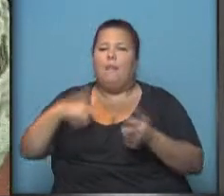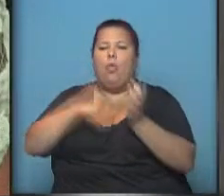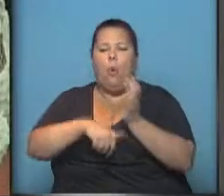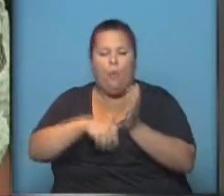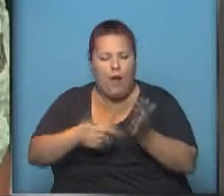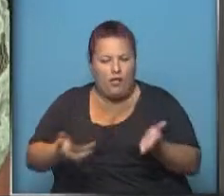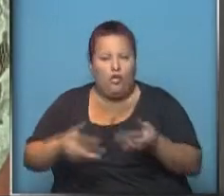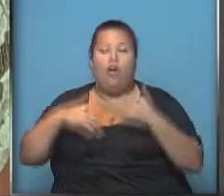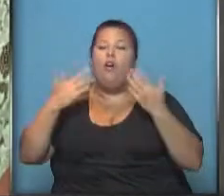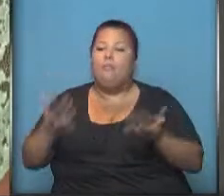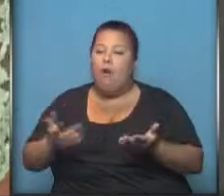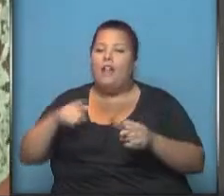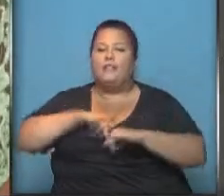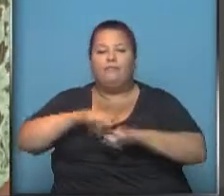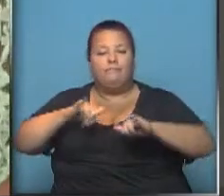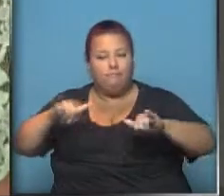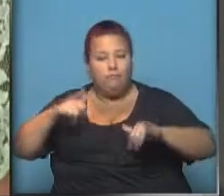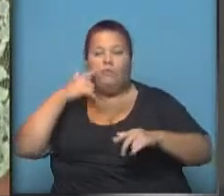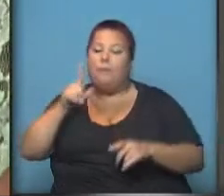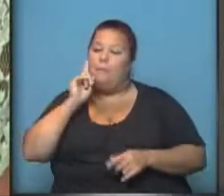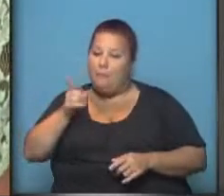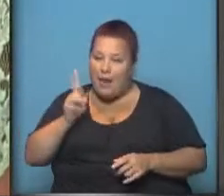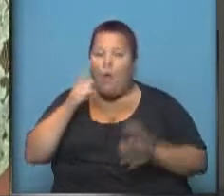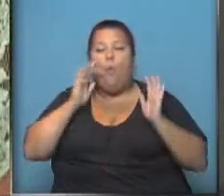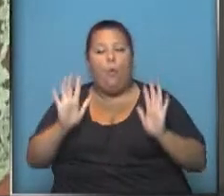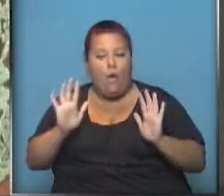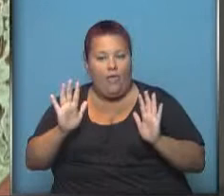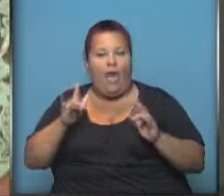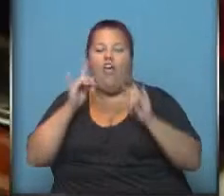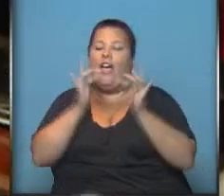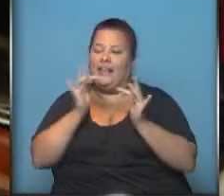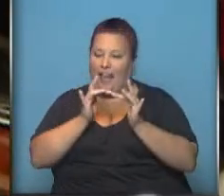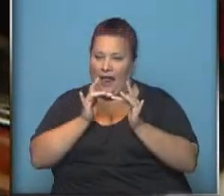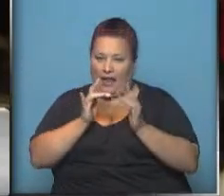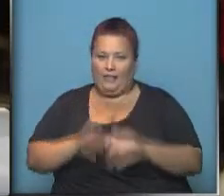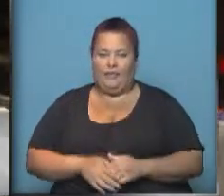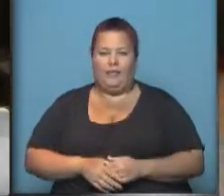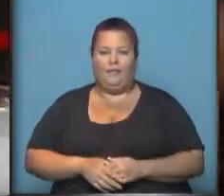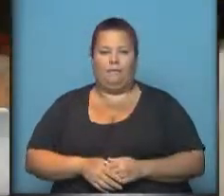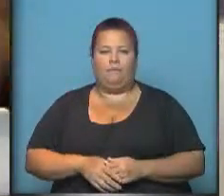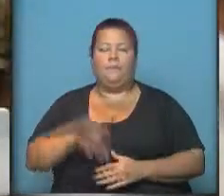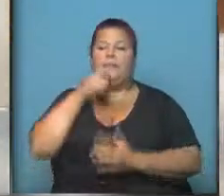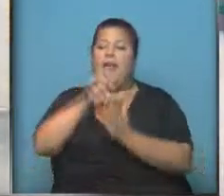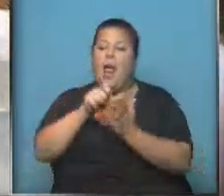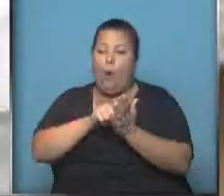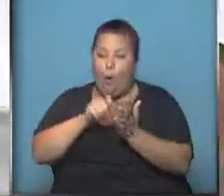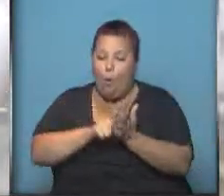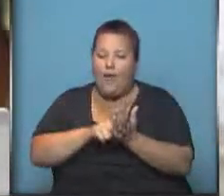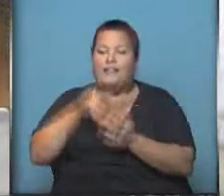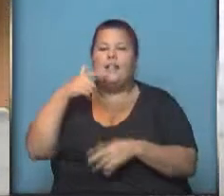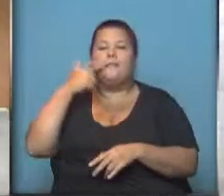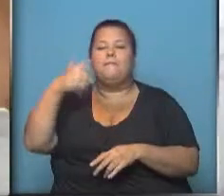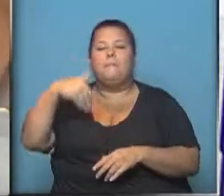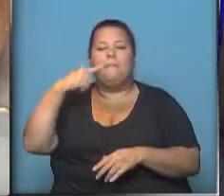documento por eso se ha lanzado una campaña estos son los riesgos y los cuidados en la web según una encuesta realizada por